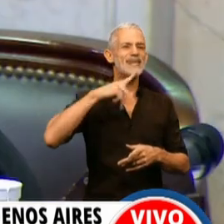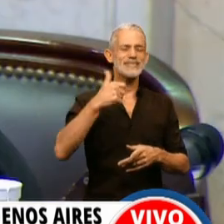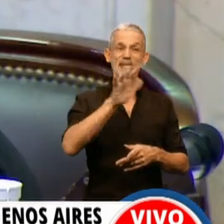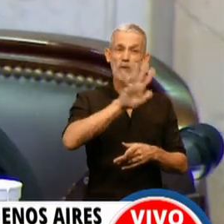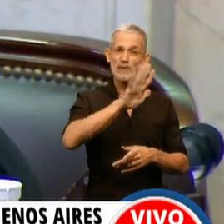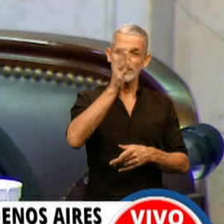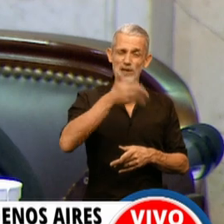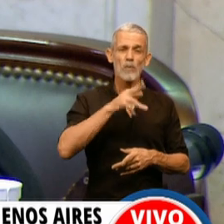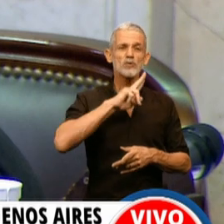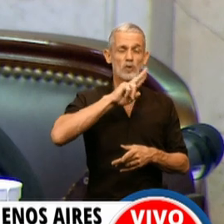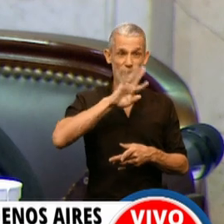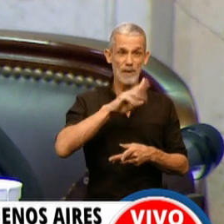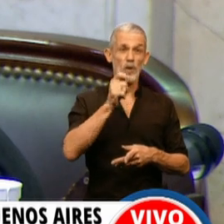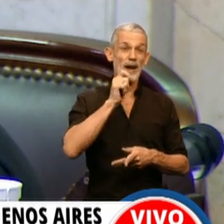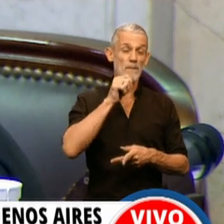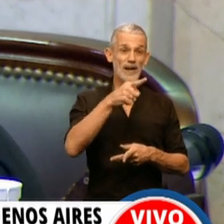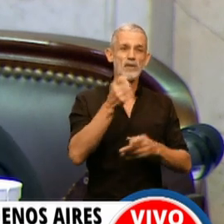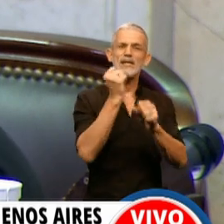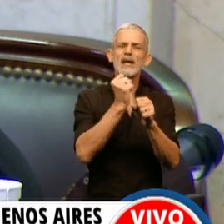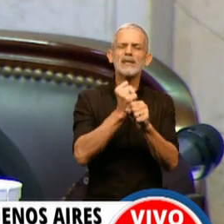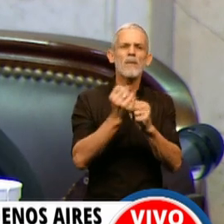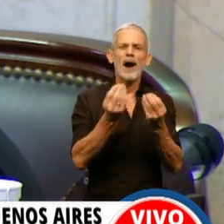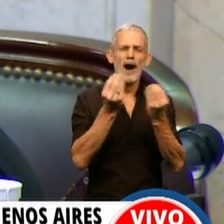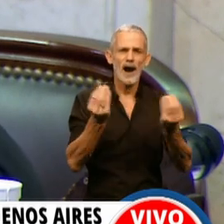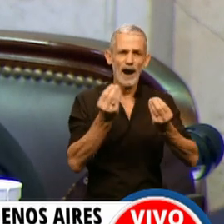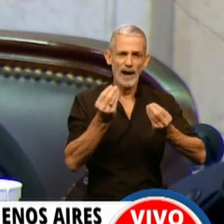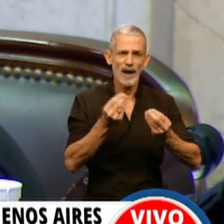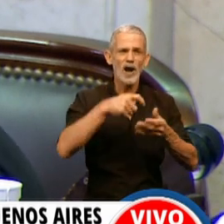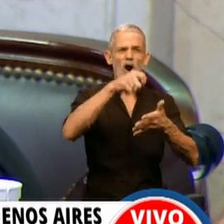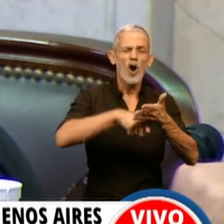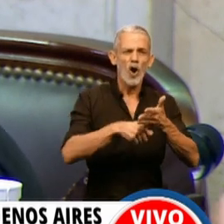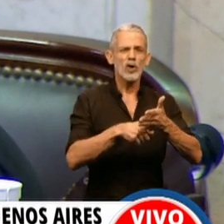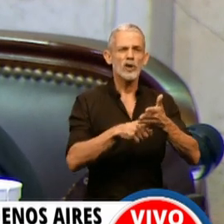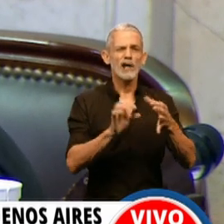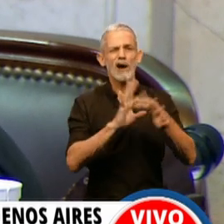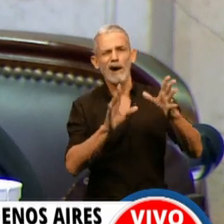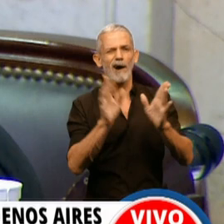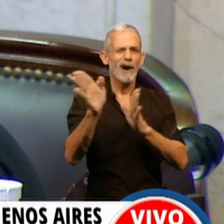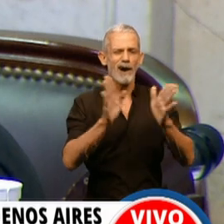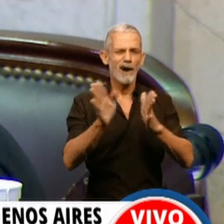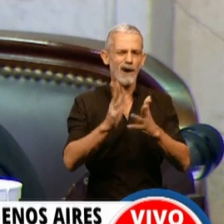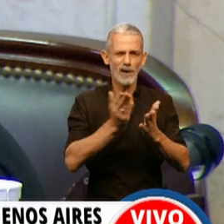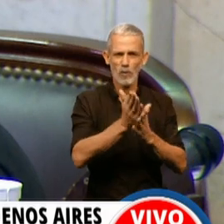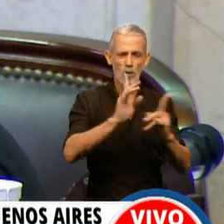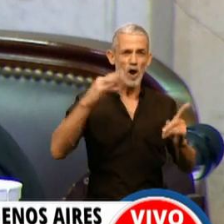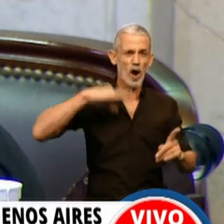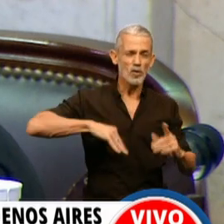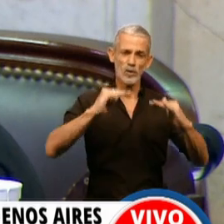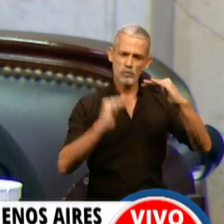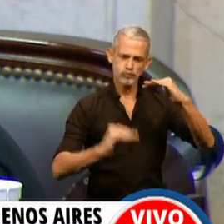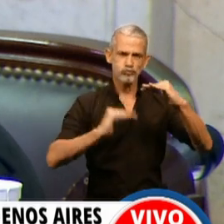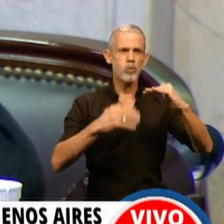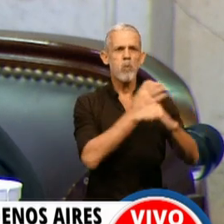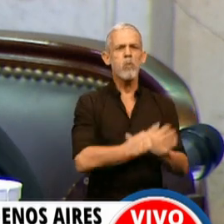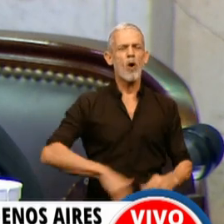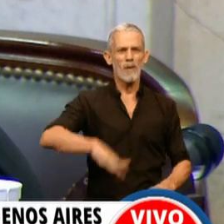55% de las mujeres periodistas trabajan con contratos finnlines que el 94 por ciento tiene salarios por debajo de la